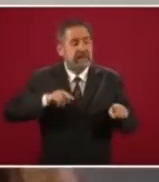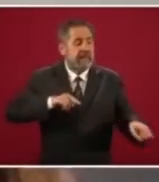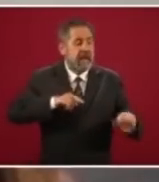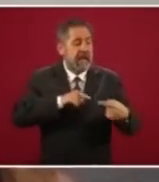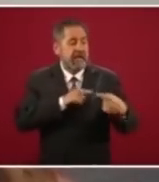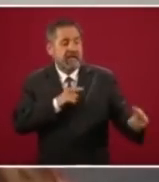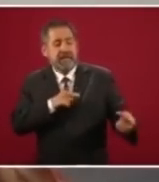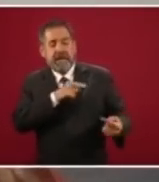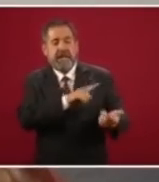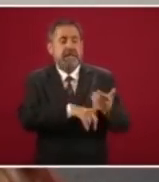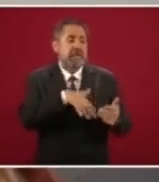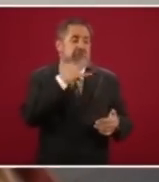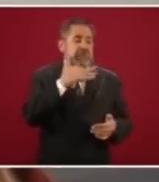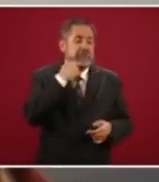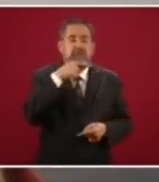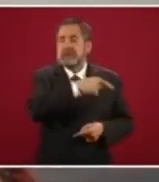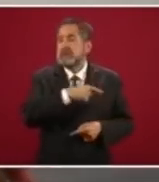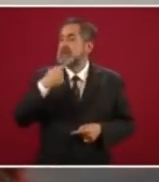adversarios.